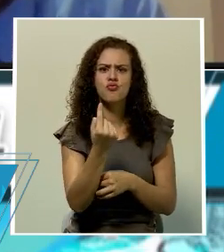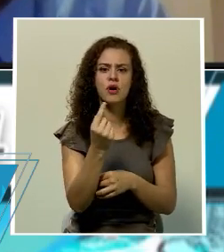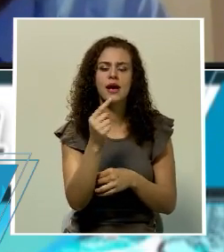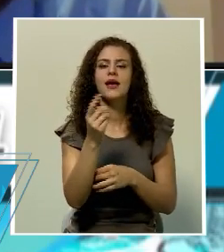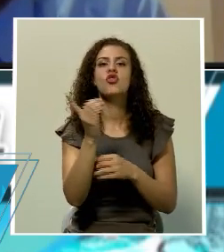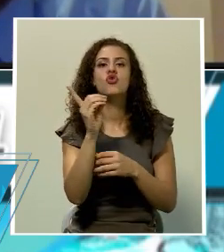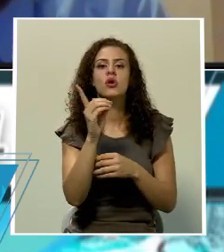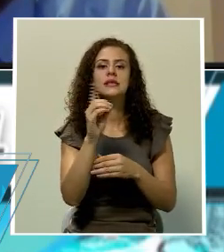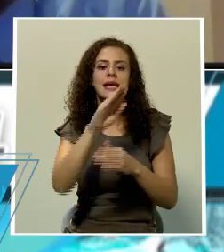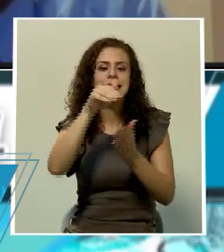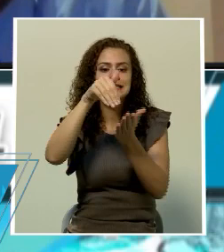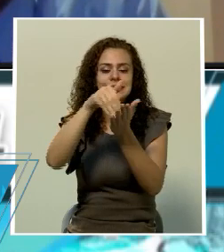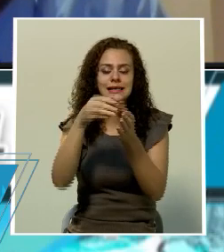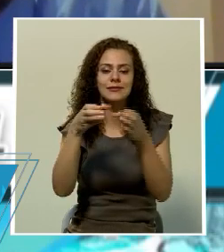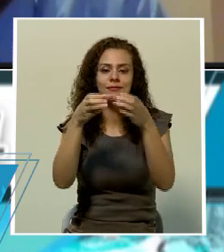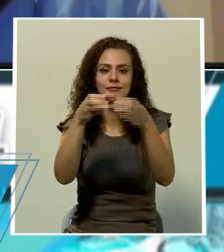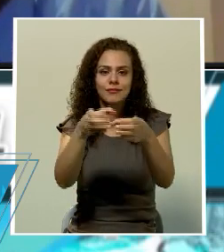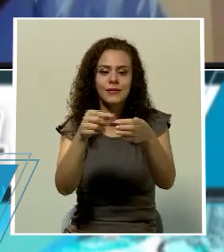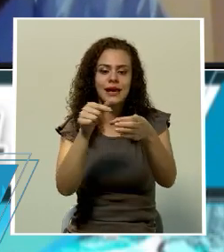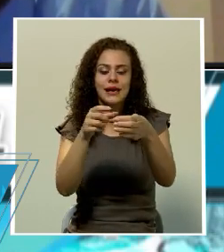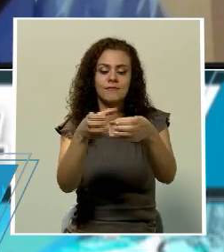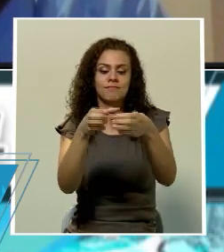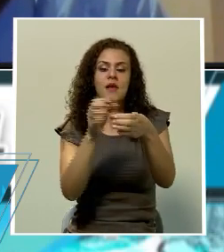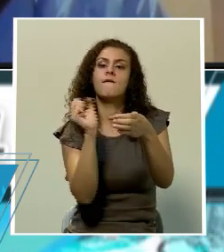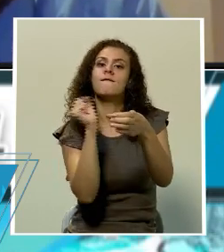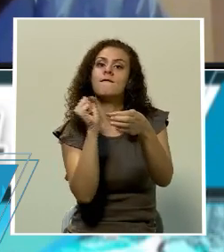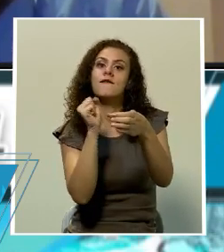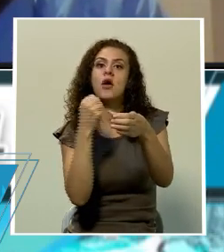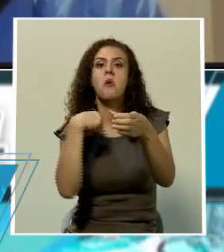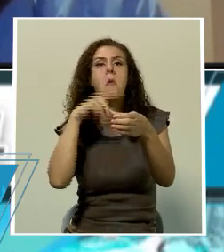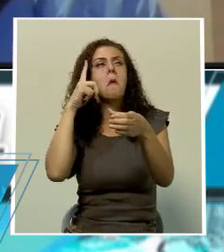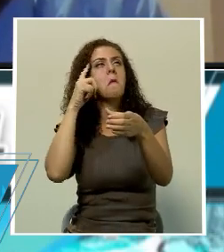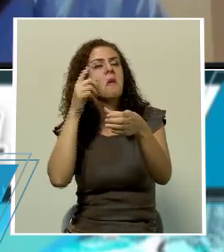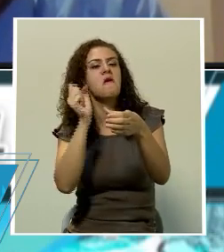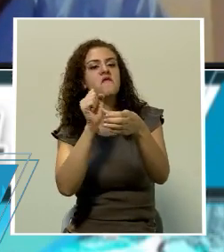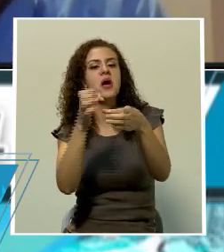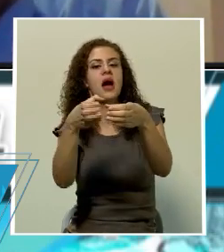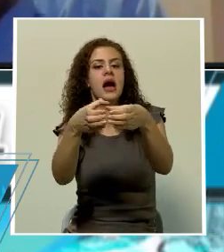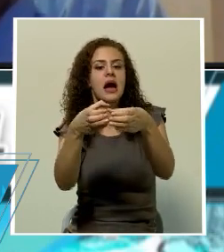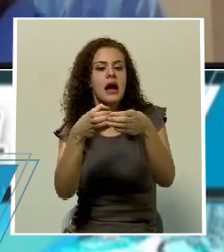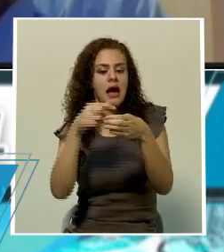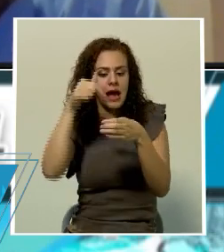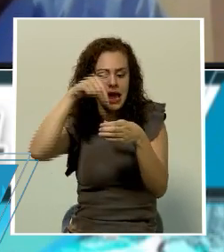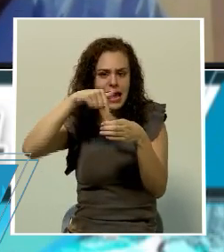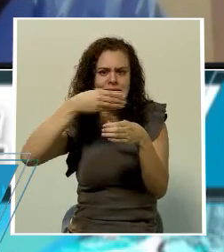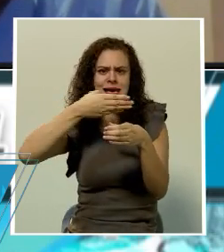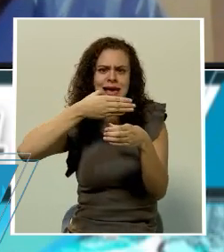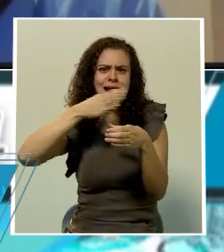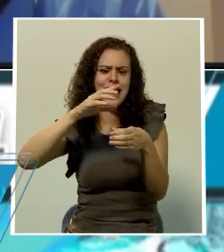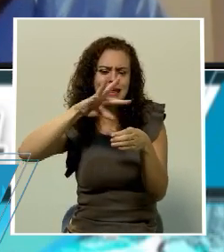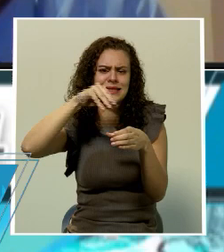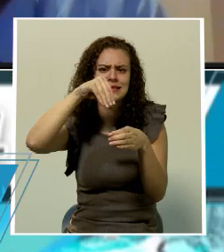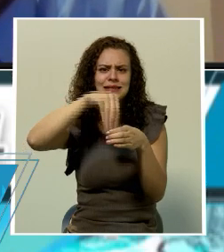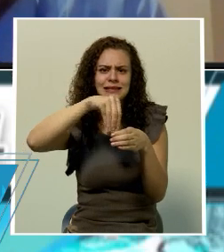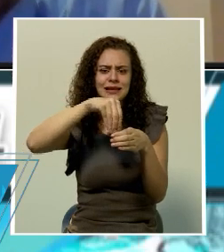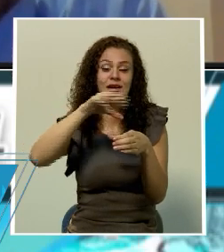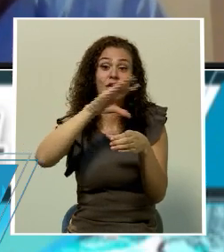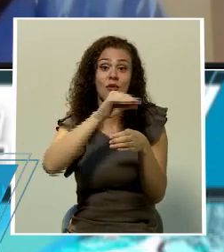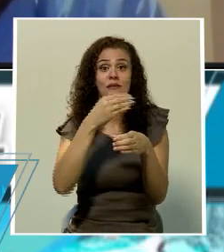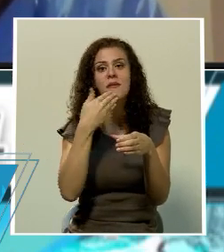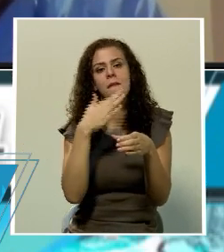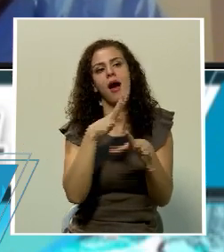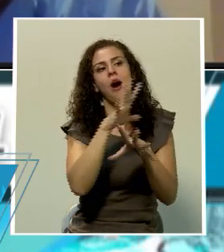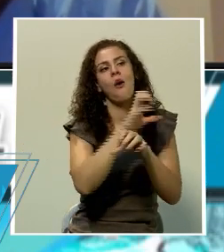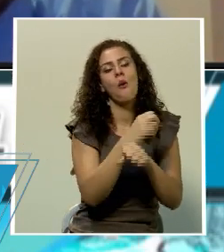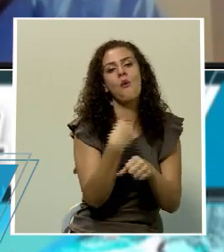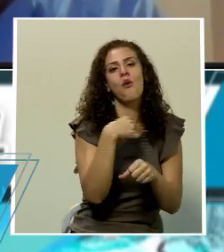el centro y el empaque queda frío. Entonces creemos que está fría y cuando en realidad está muy, muy caliente en el centro. Y una muy